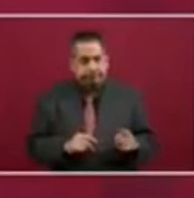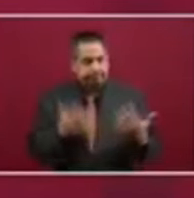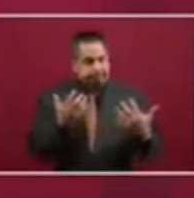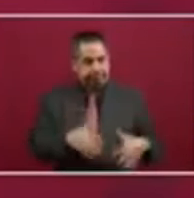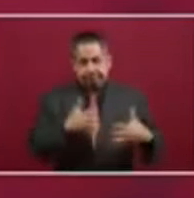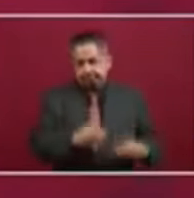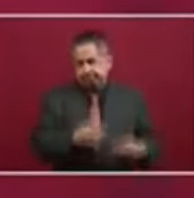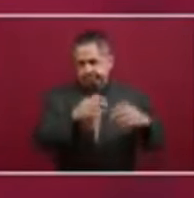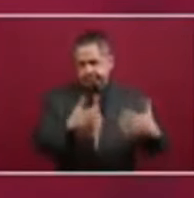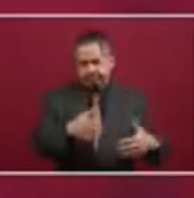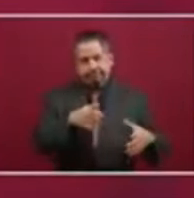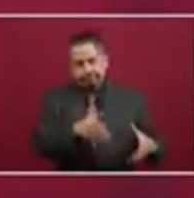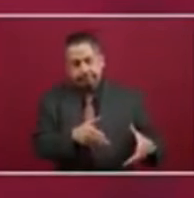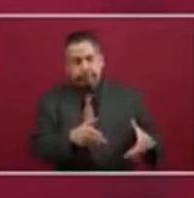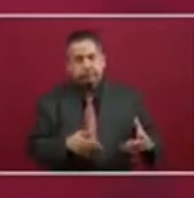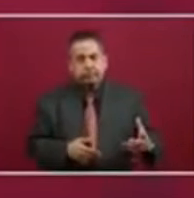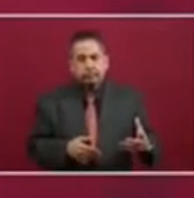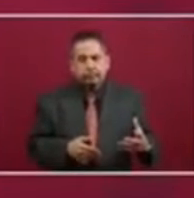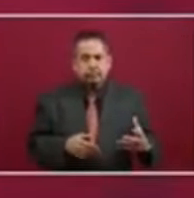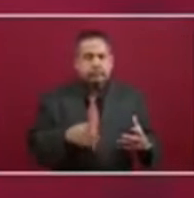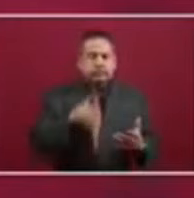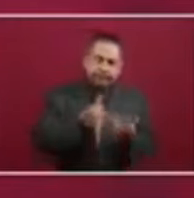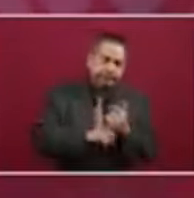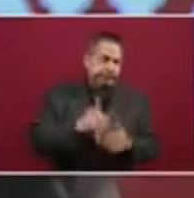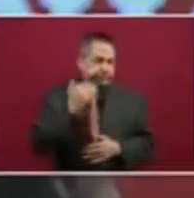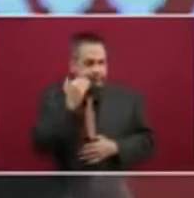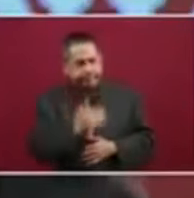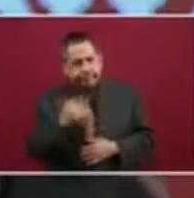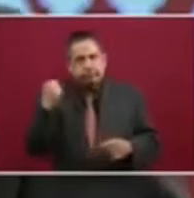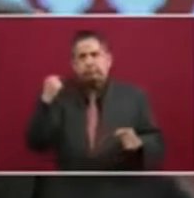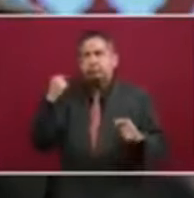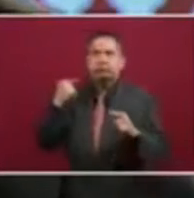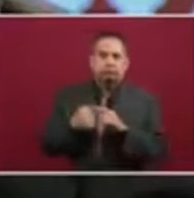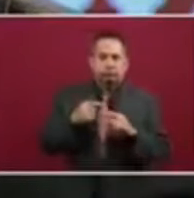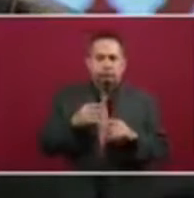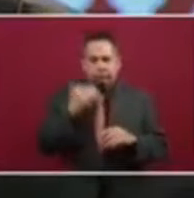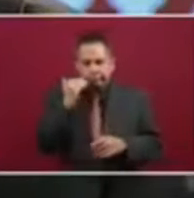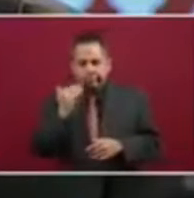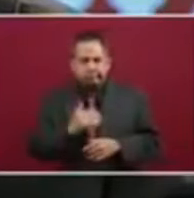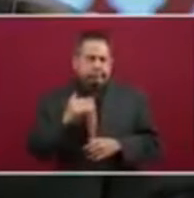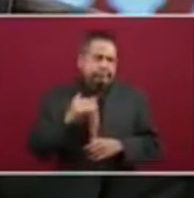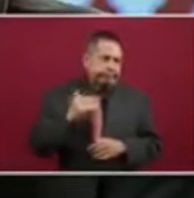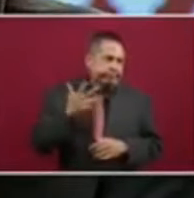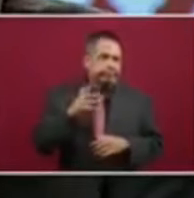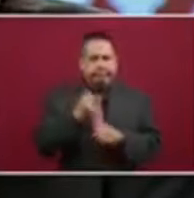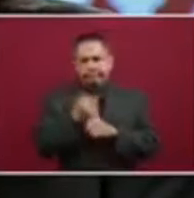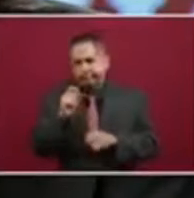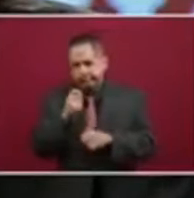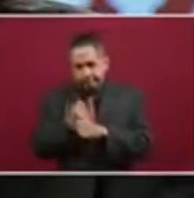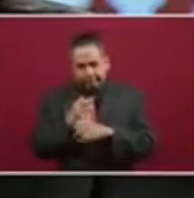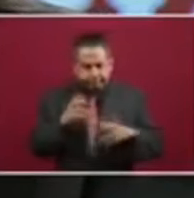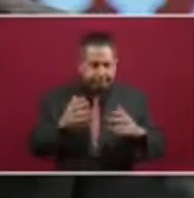este hombre carlos urzúa ha sido el protagonista del día en mexico el hasta ahora ministro de hacienda y crédito